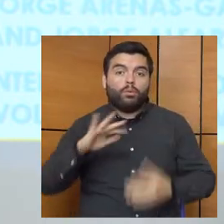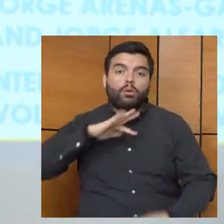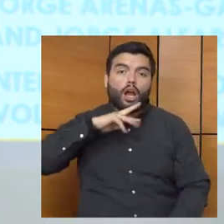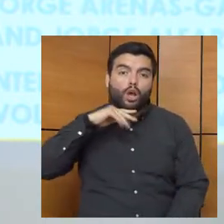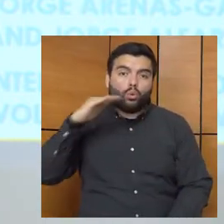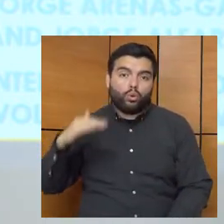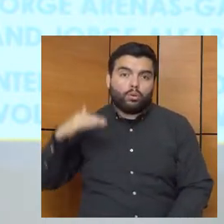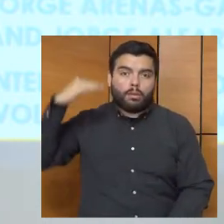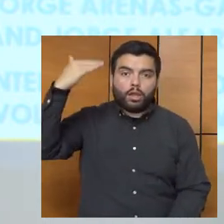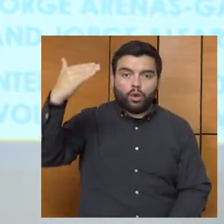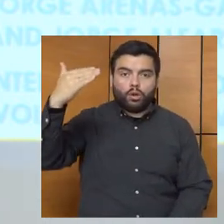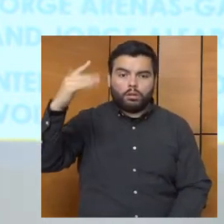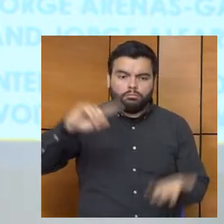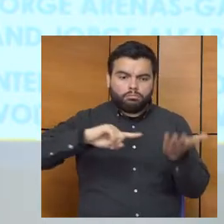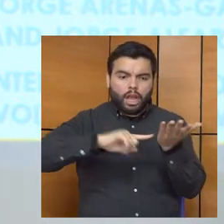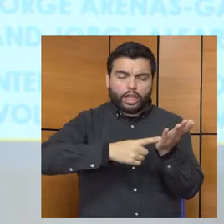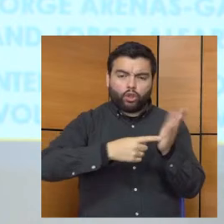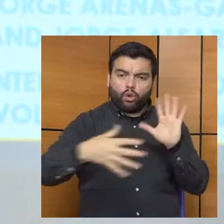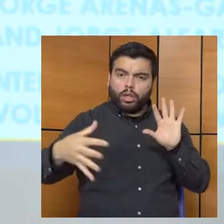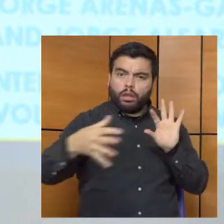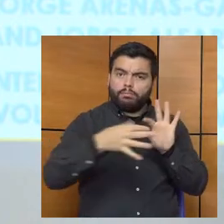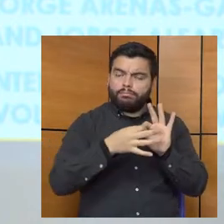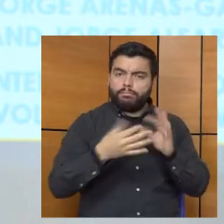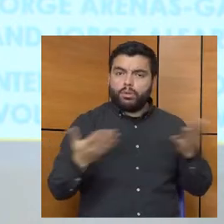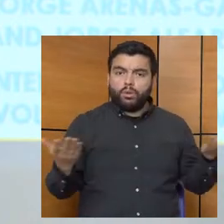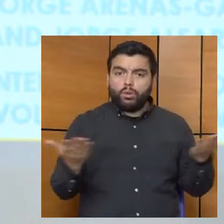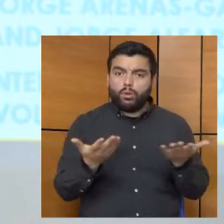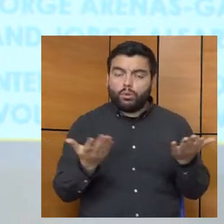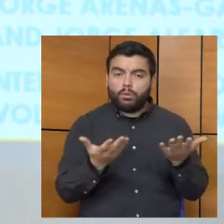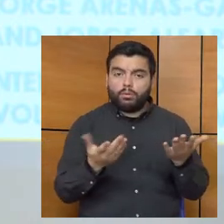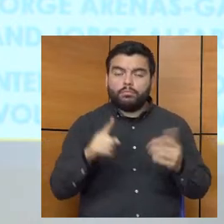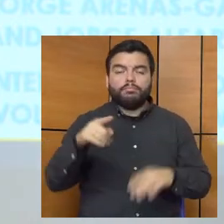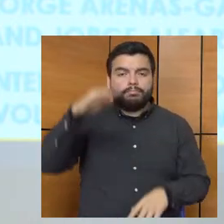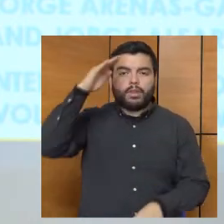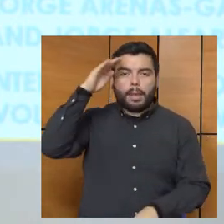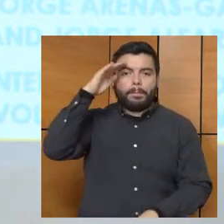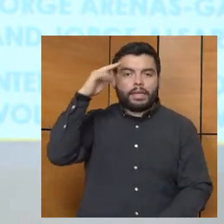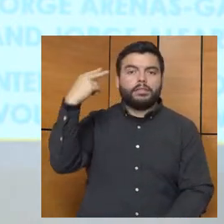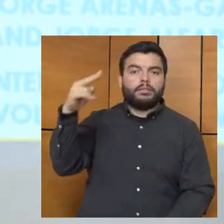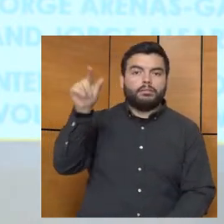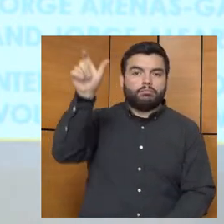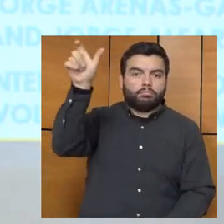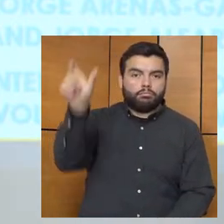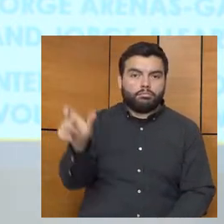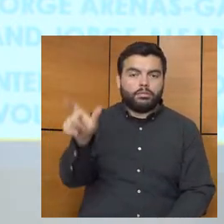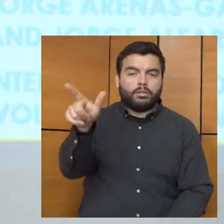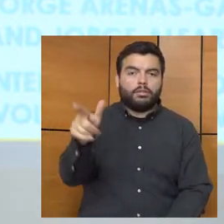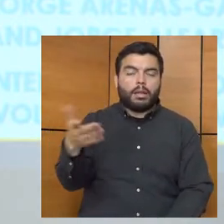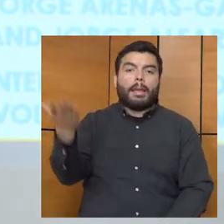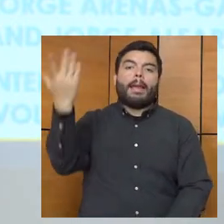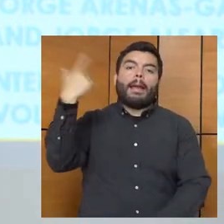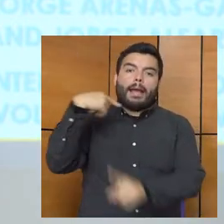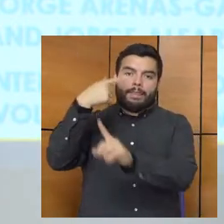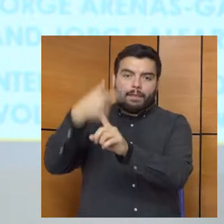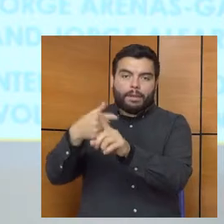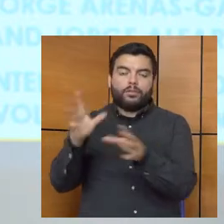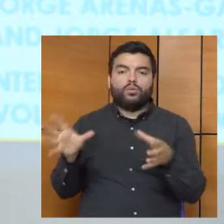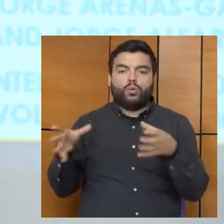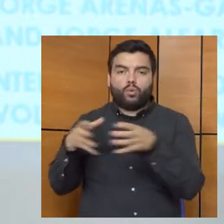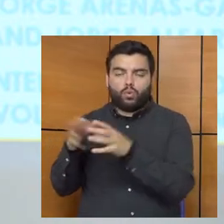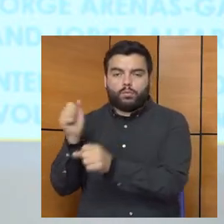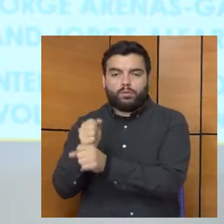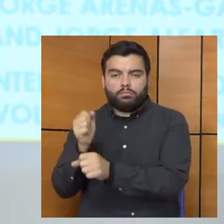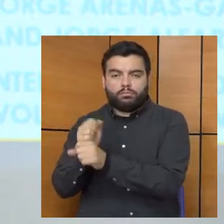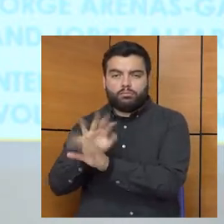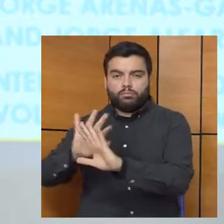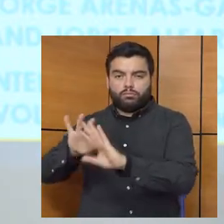y las tecnologías, ¿no? Y bueno, pues a partir de esa experiencia previa de él, pues con la cooperación del resto del equipo, pues fuimos